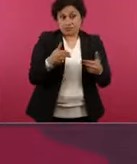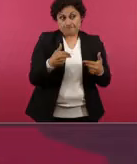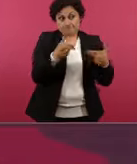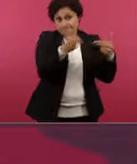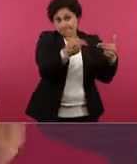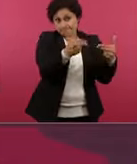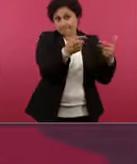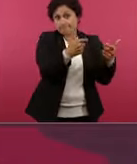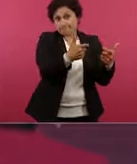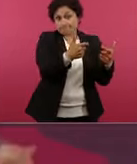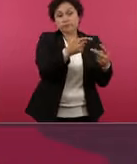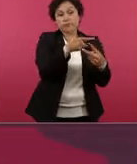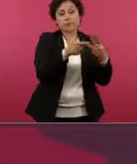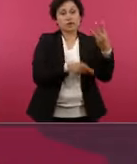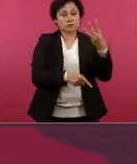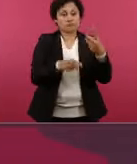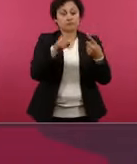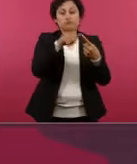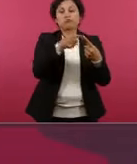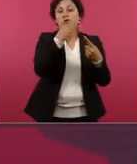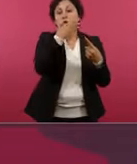un hombre, dos mujeres,